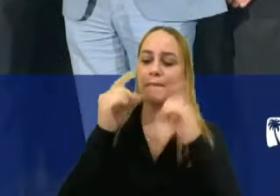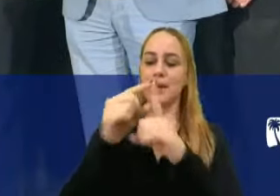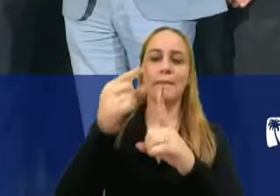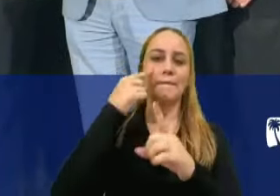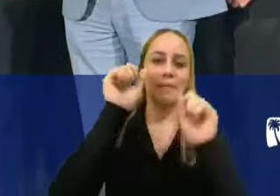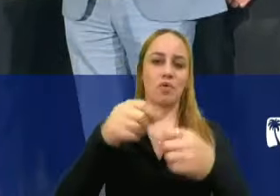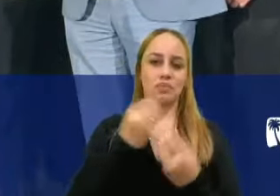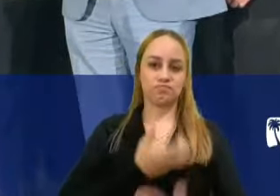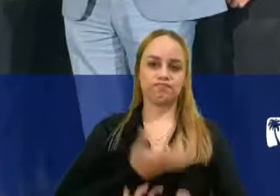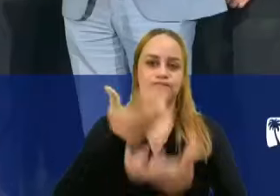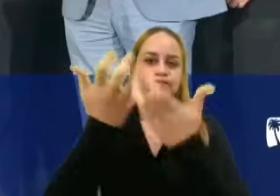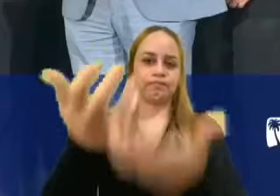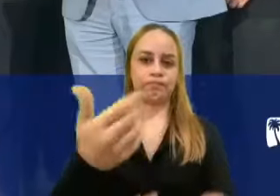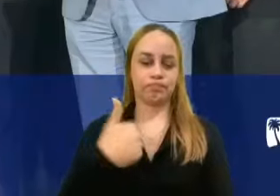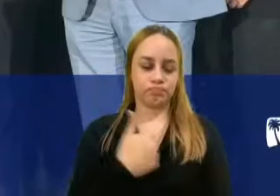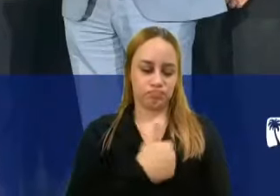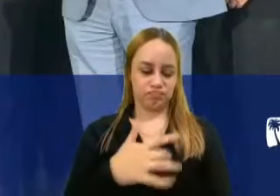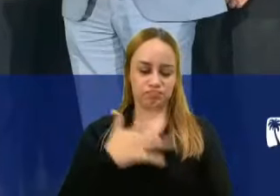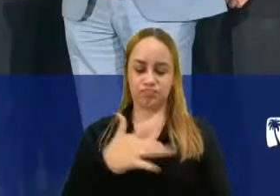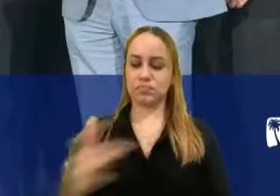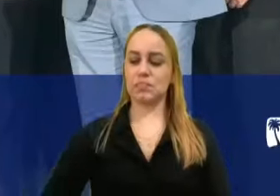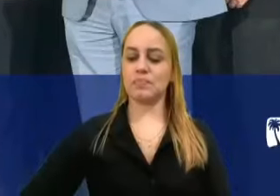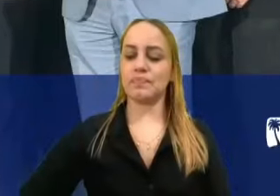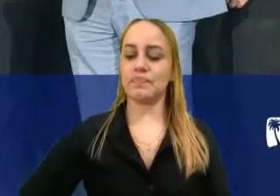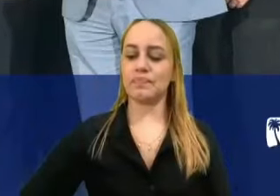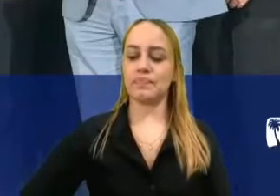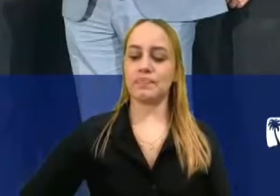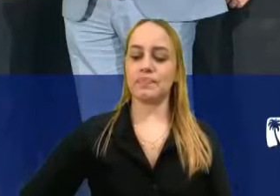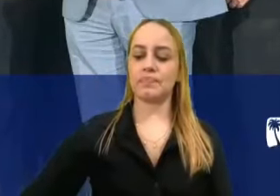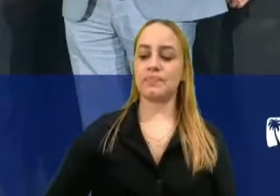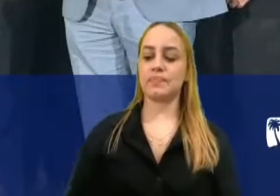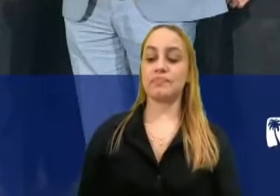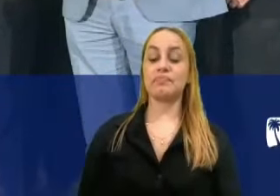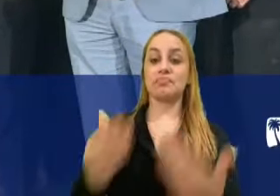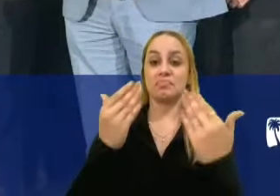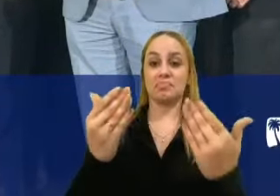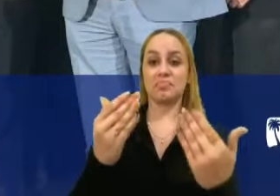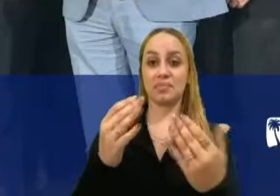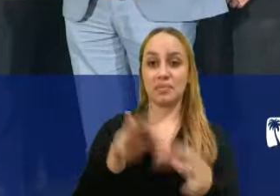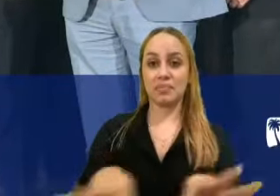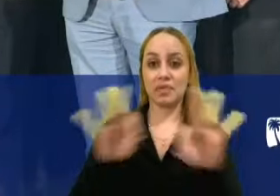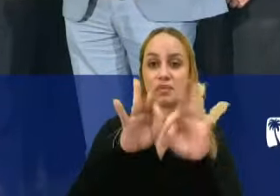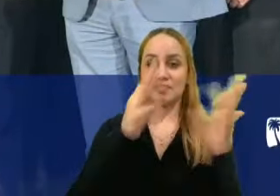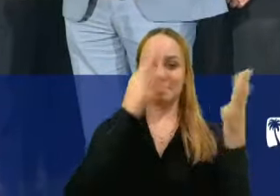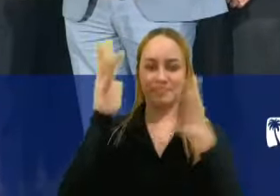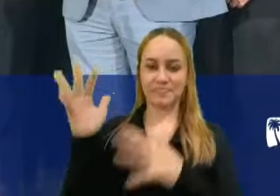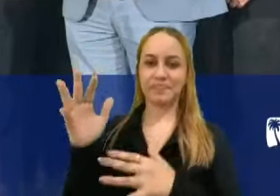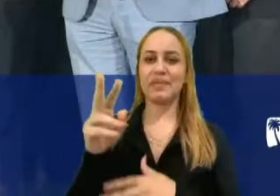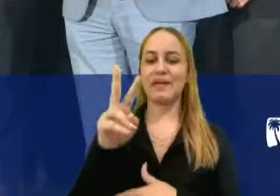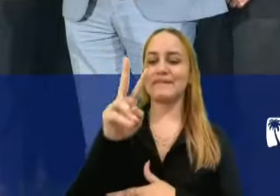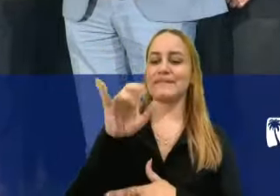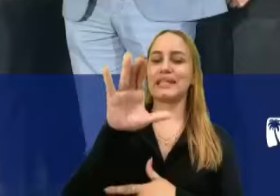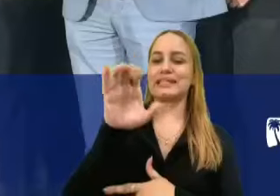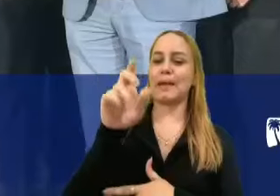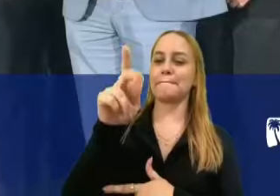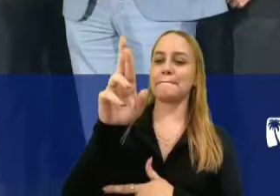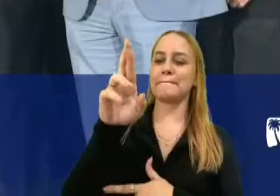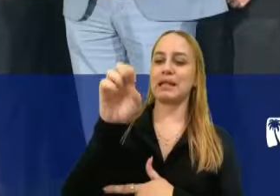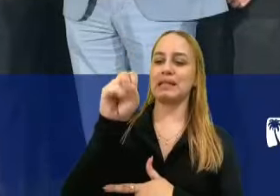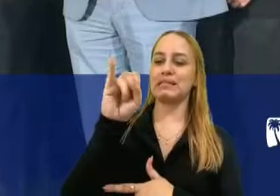Rico desde el senado les garantizo que junto a este equipo y este grupo de líderes y la gobernadora vamos a trabajar